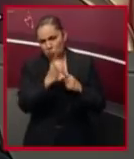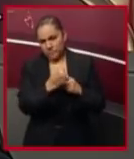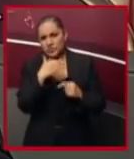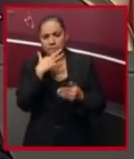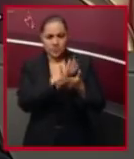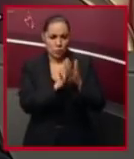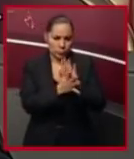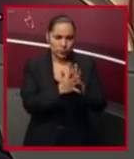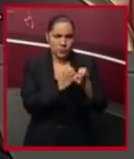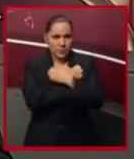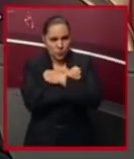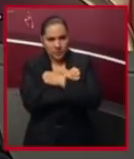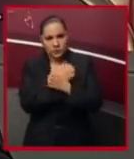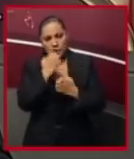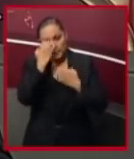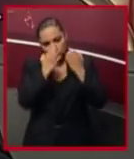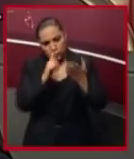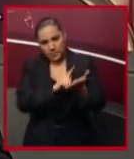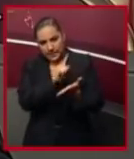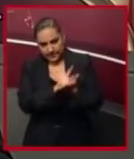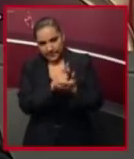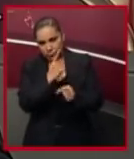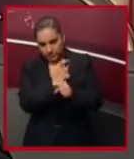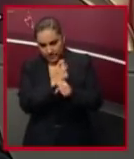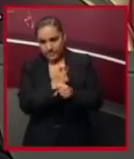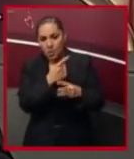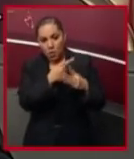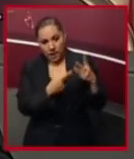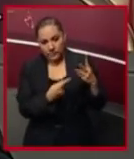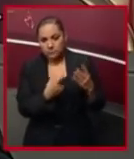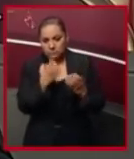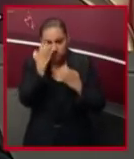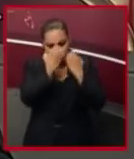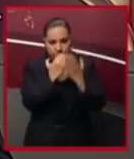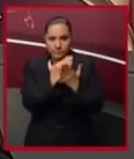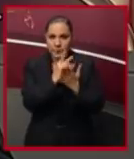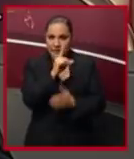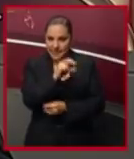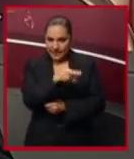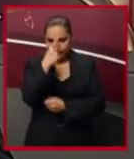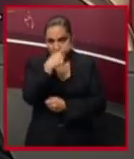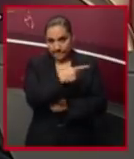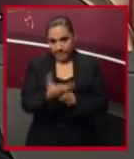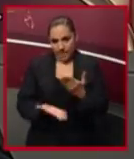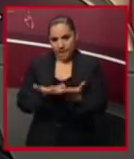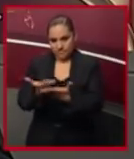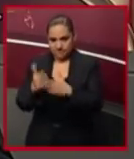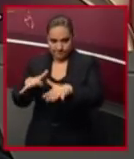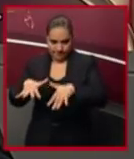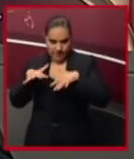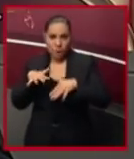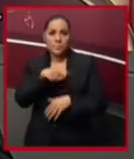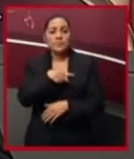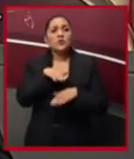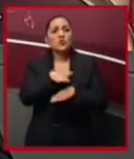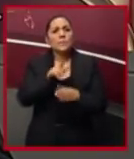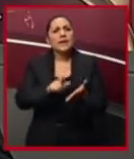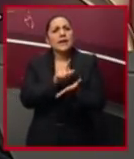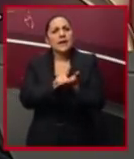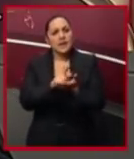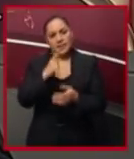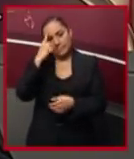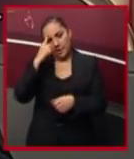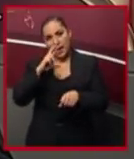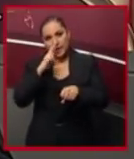Ciudadana y Estudios Legislativos Primera, dictamen al Pleno por la cual se reforma la Ley de Responsabilidades